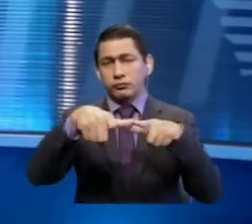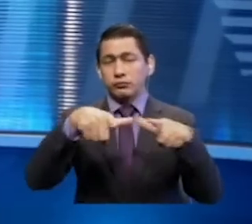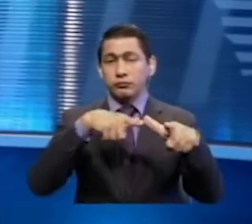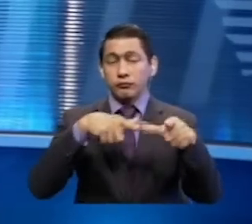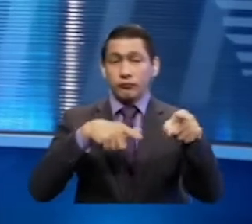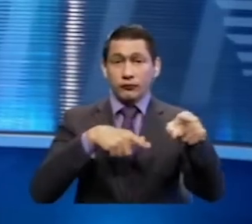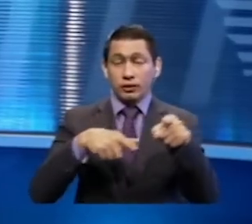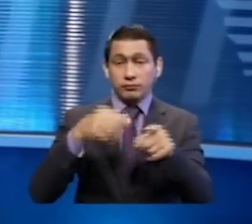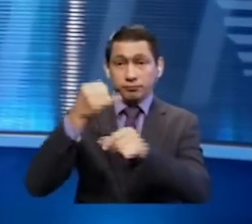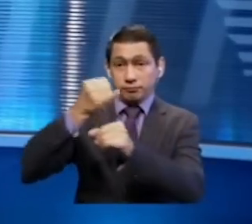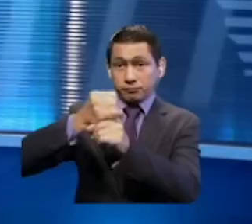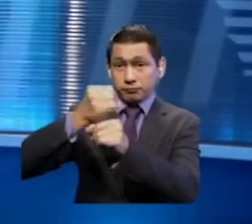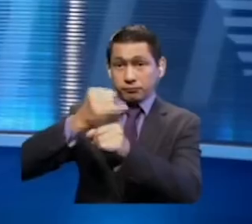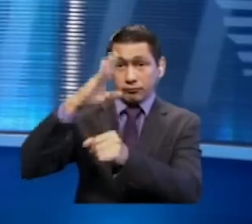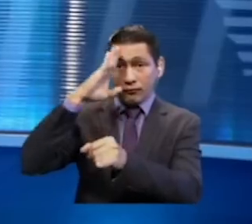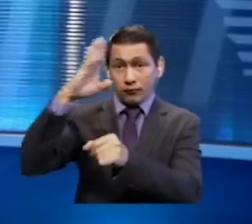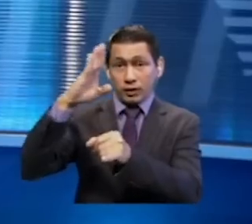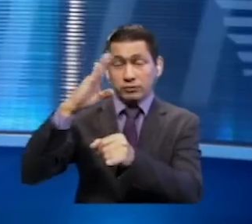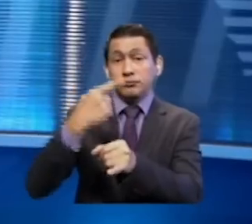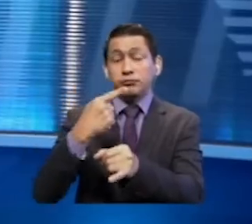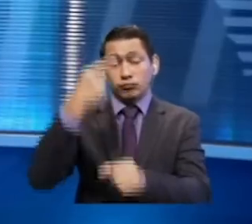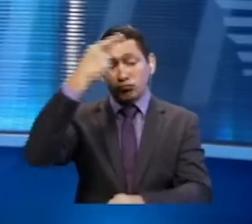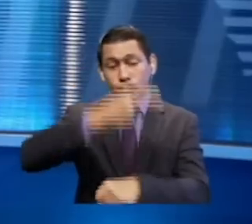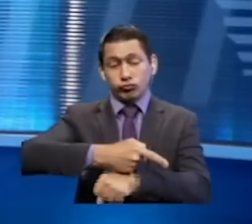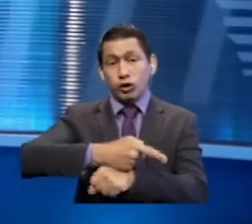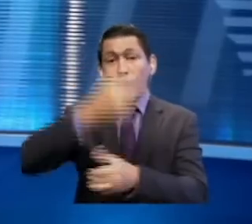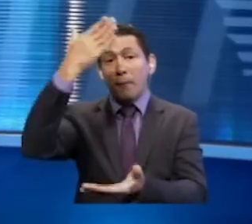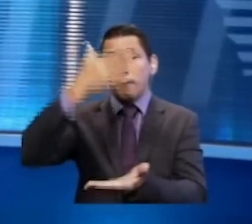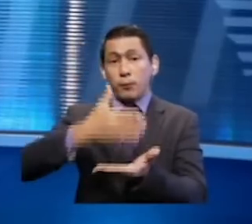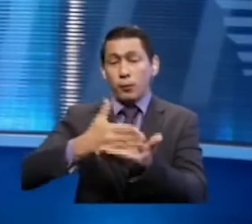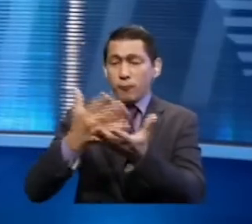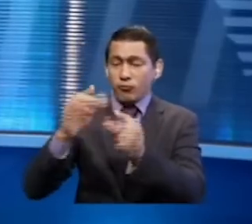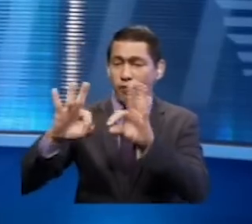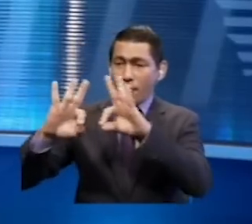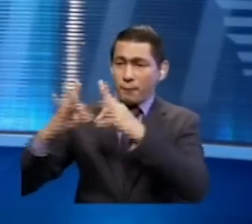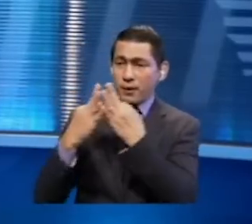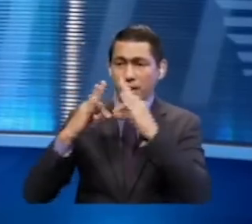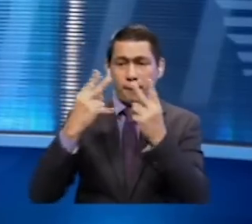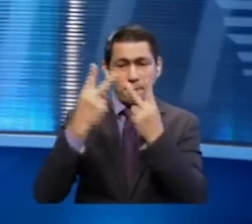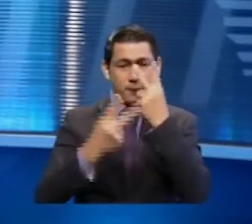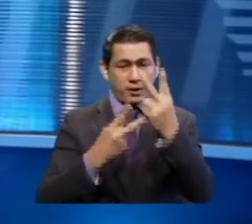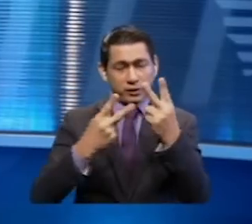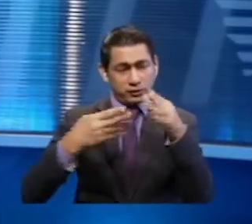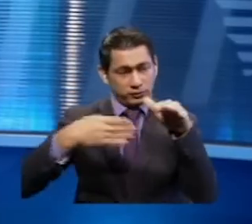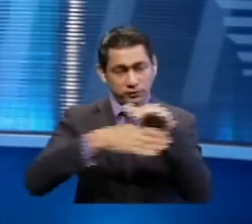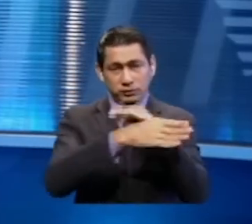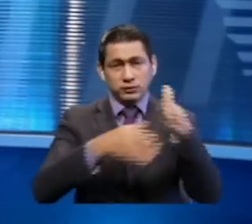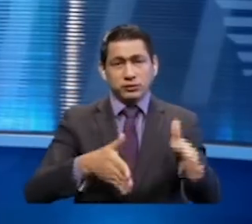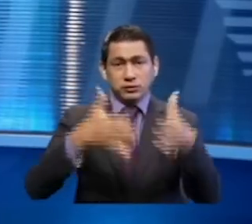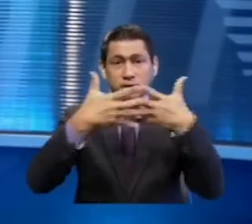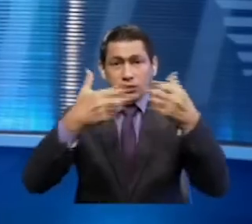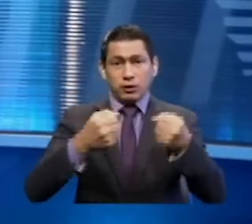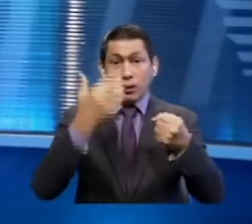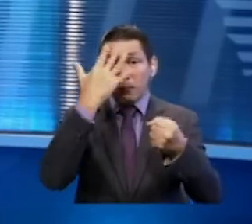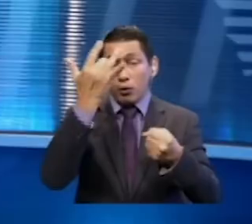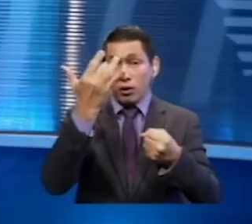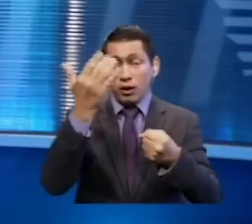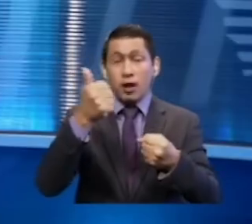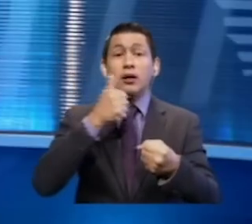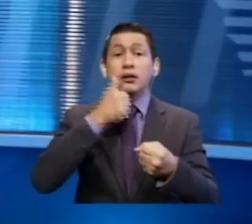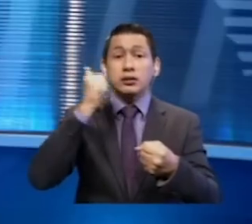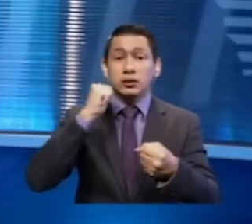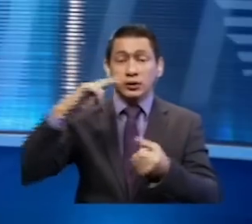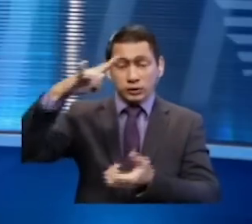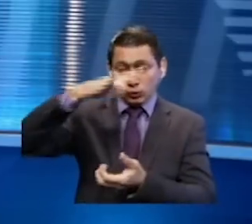SNAI suspendió las visitas en la cárcel regional tras encontrar un dron utilizado para colocar explosivos en la cárcel conocida como